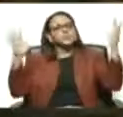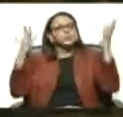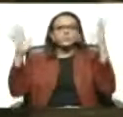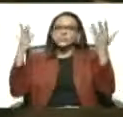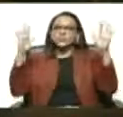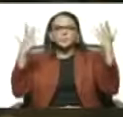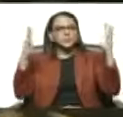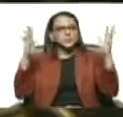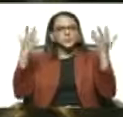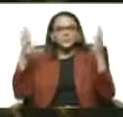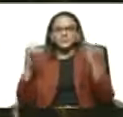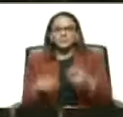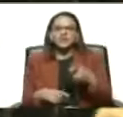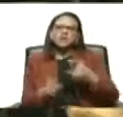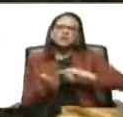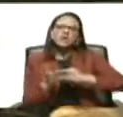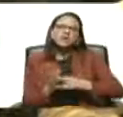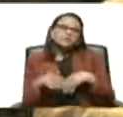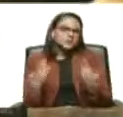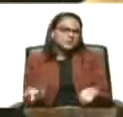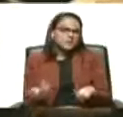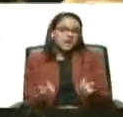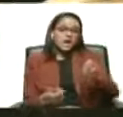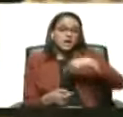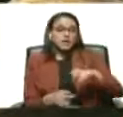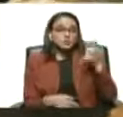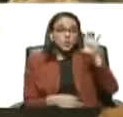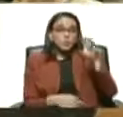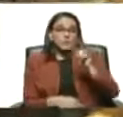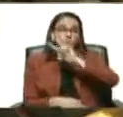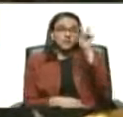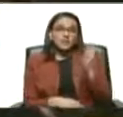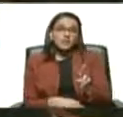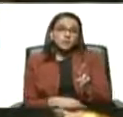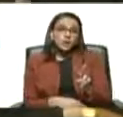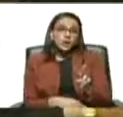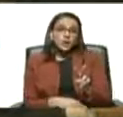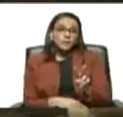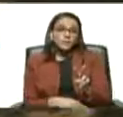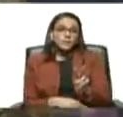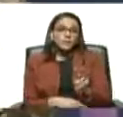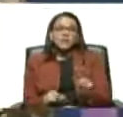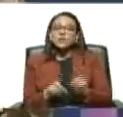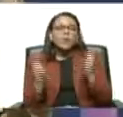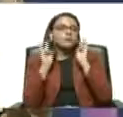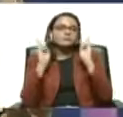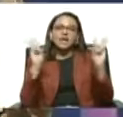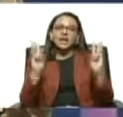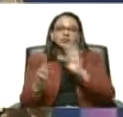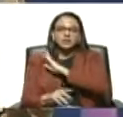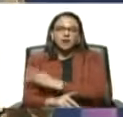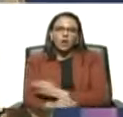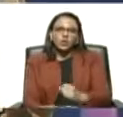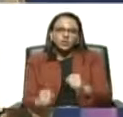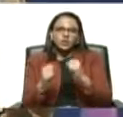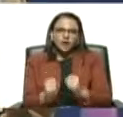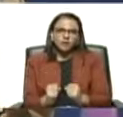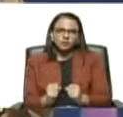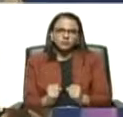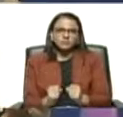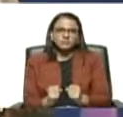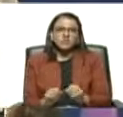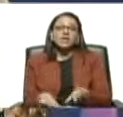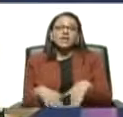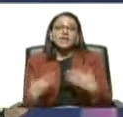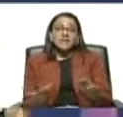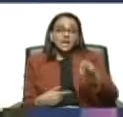da señales de que el pueblo venezolano es extraordinario. Es extraordinario. Y